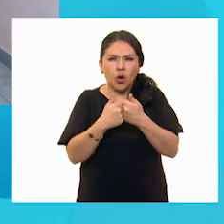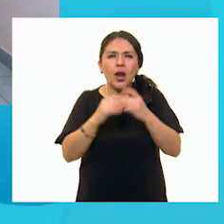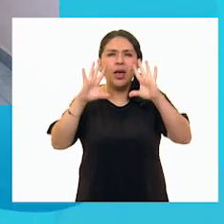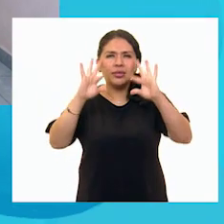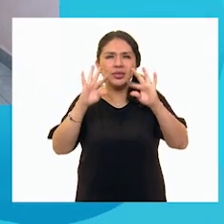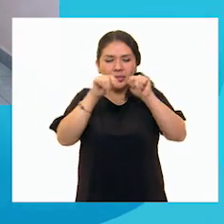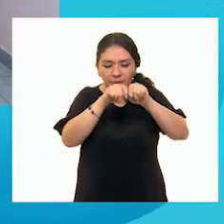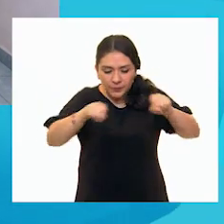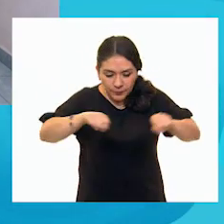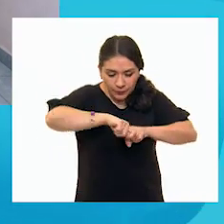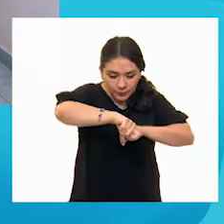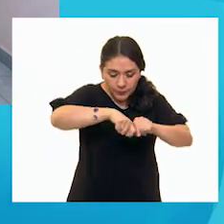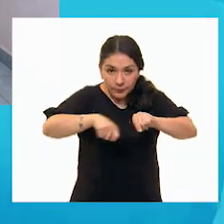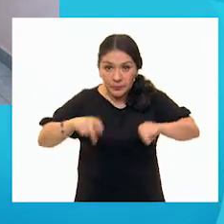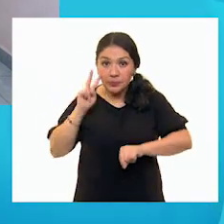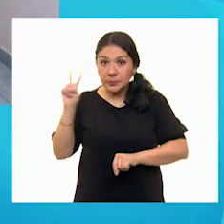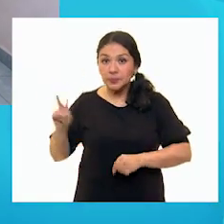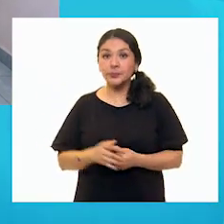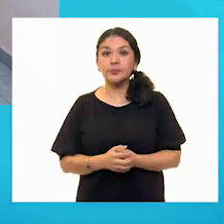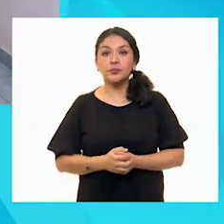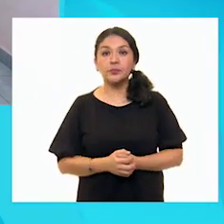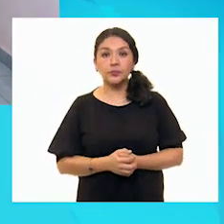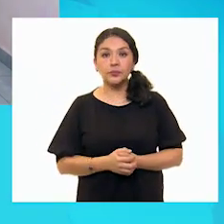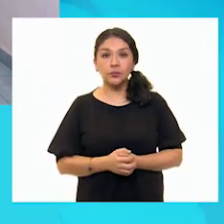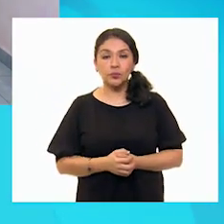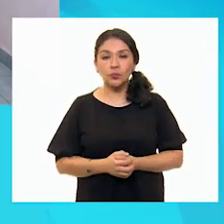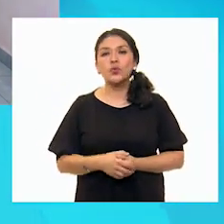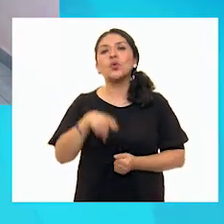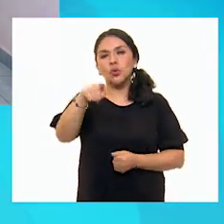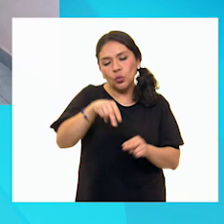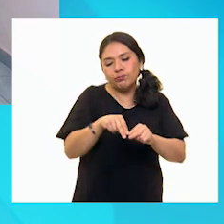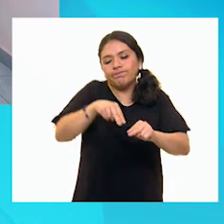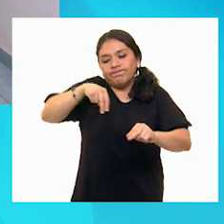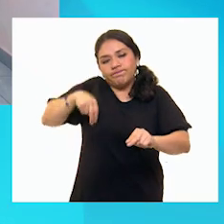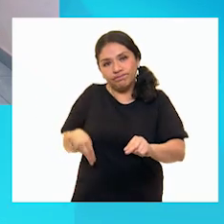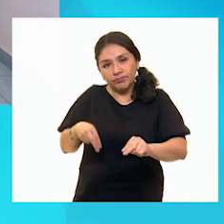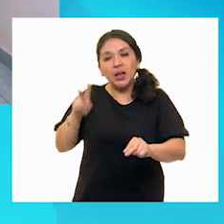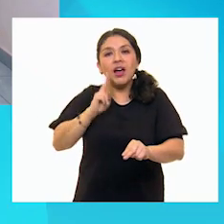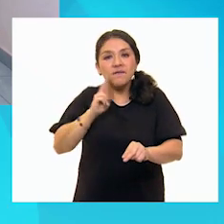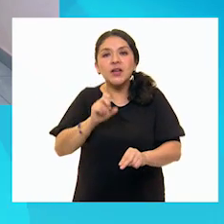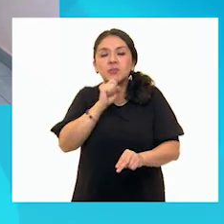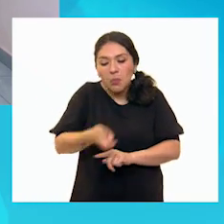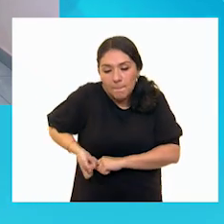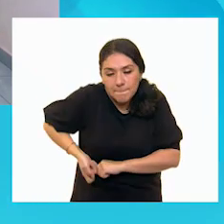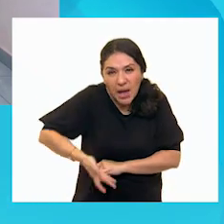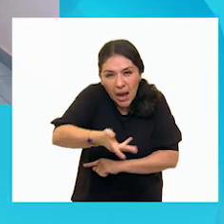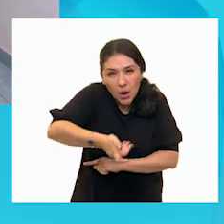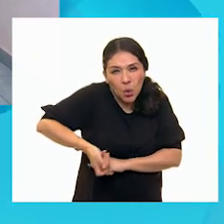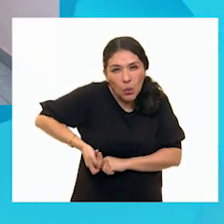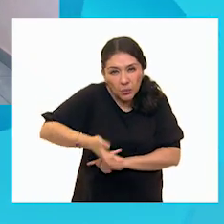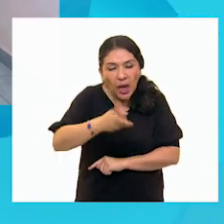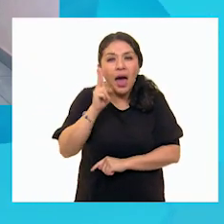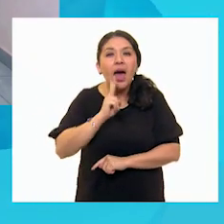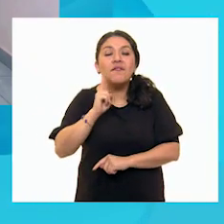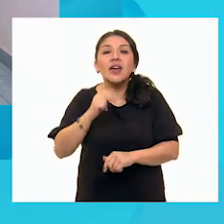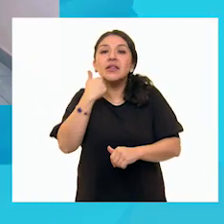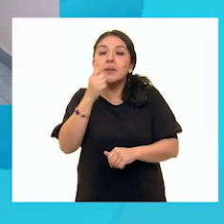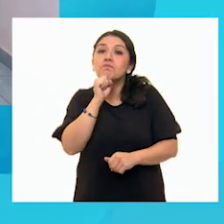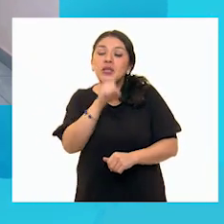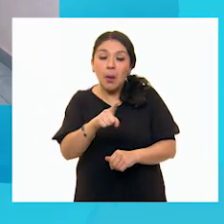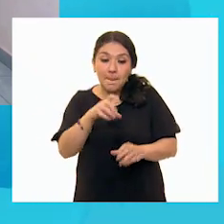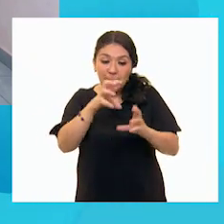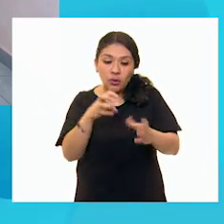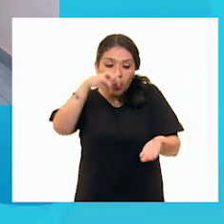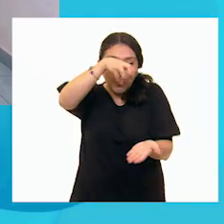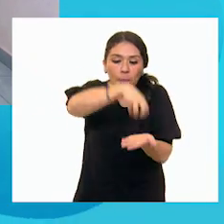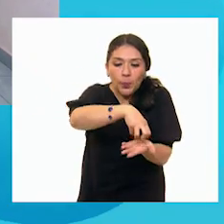esta manera. Nos colocaremos a una cierta distancia, y lanzaremos nuestra pelota, intentando que quede dentro